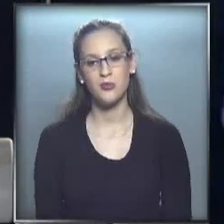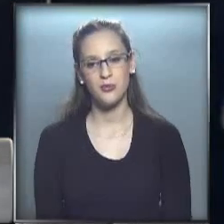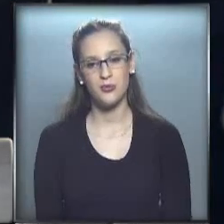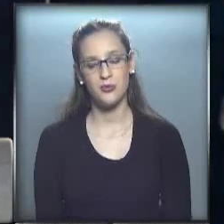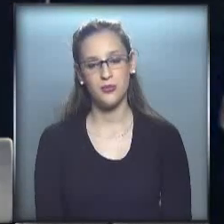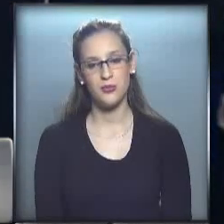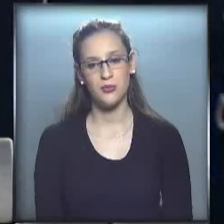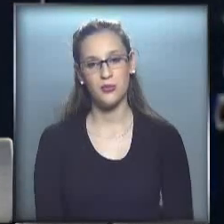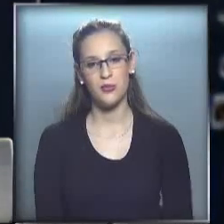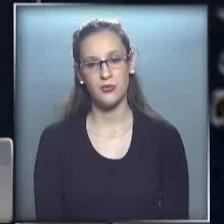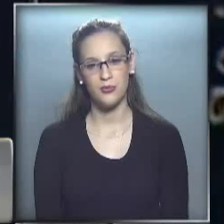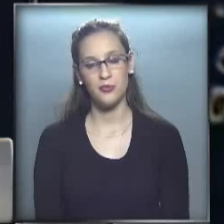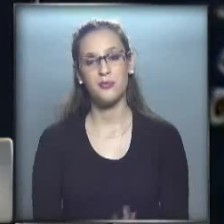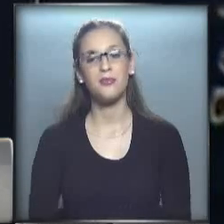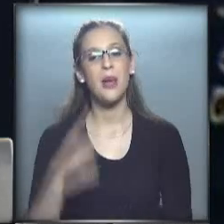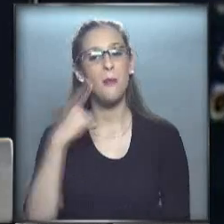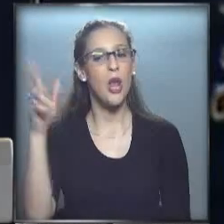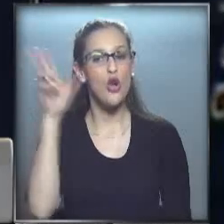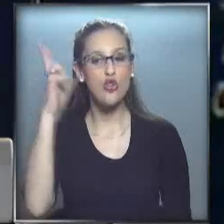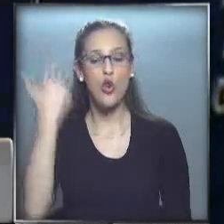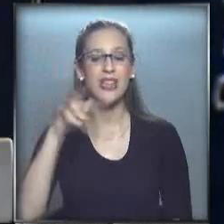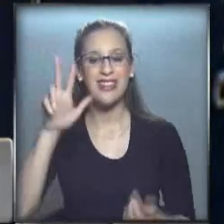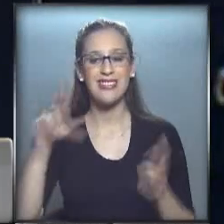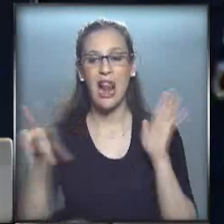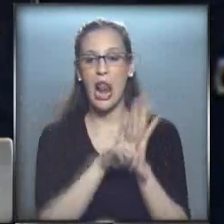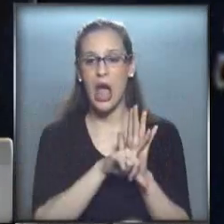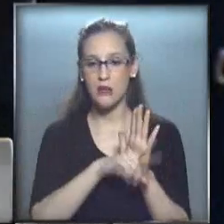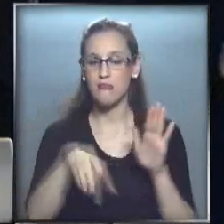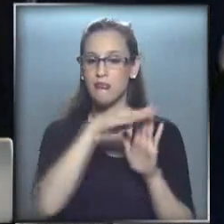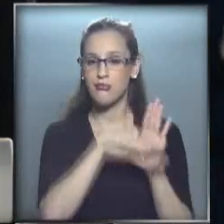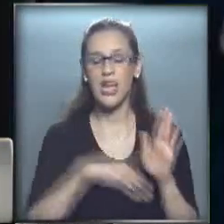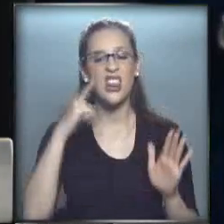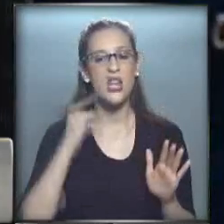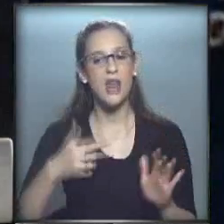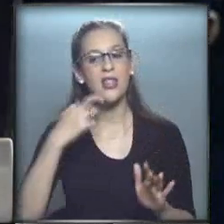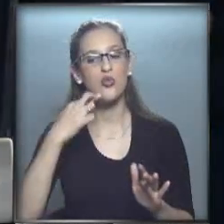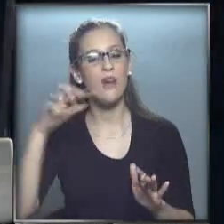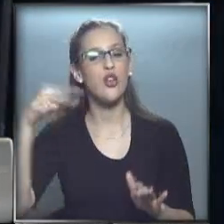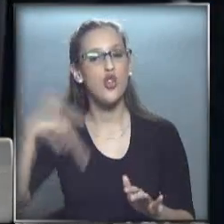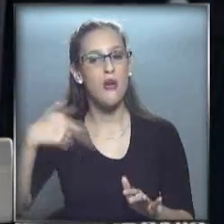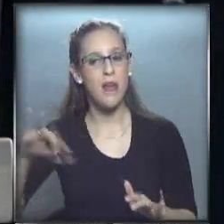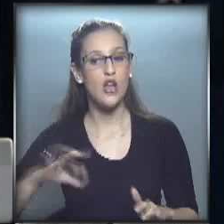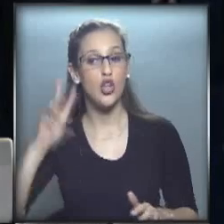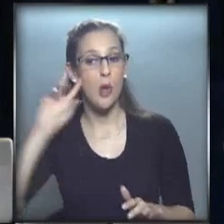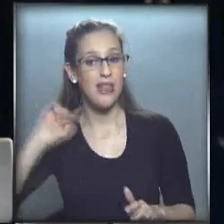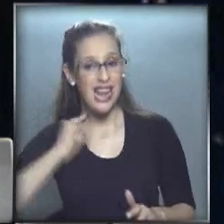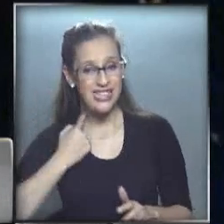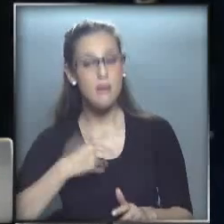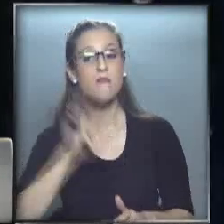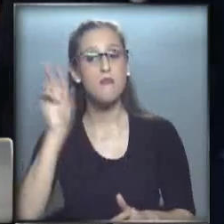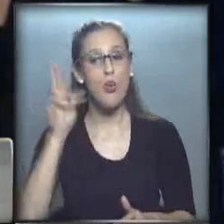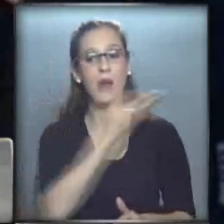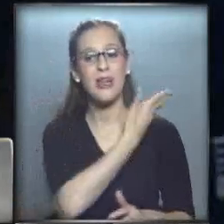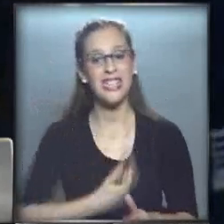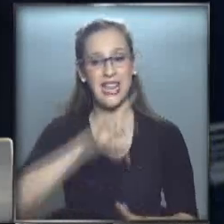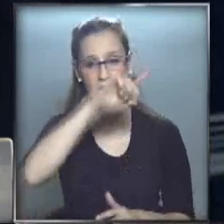Por disposición del decreto número 1893 del día 19 de noviembre de 2013, la señora Presidenta de la